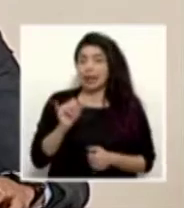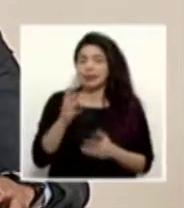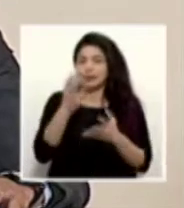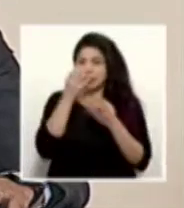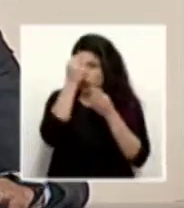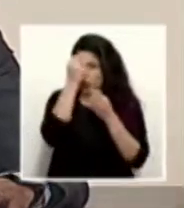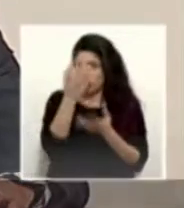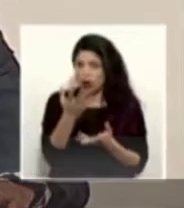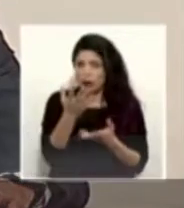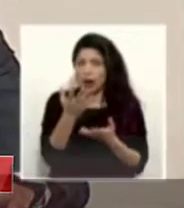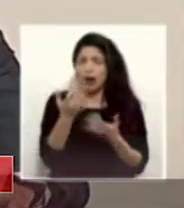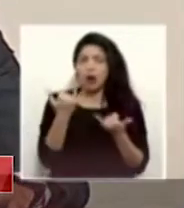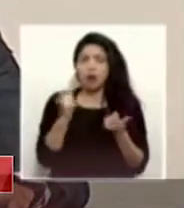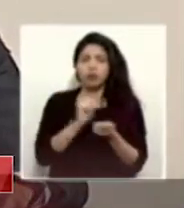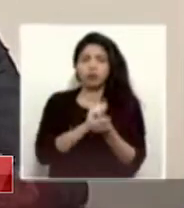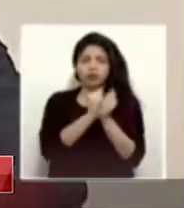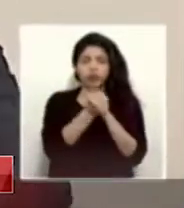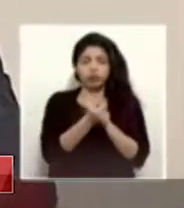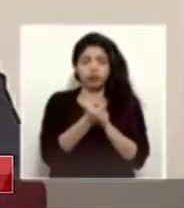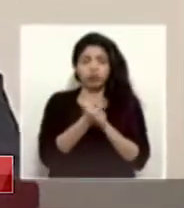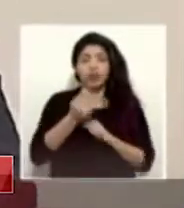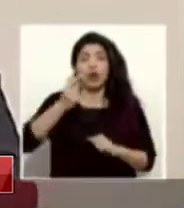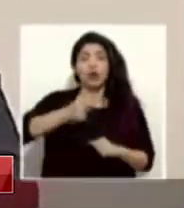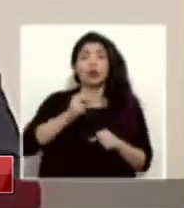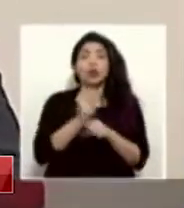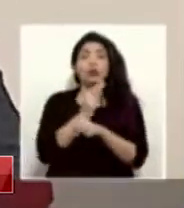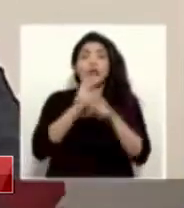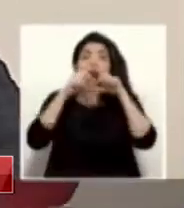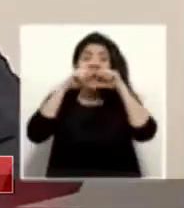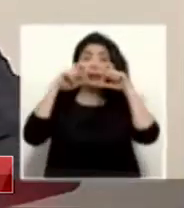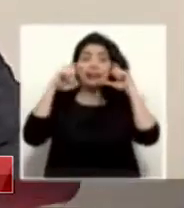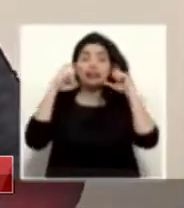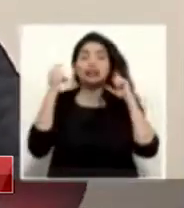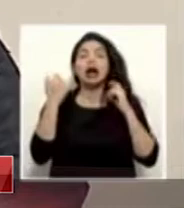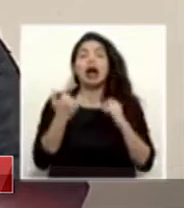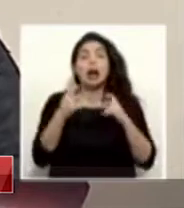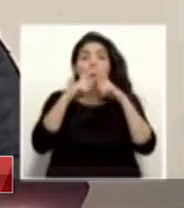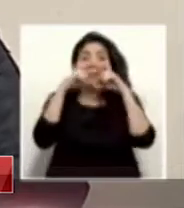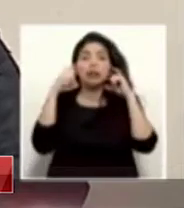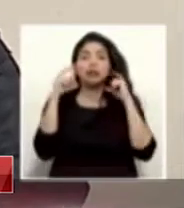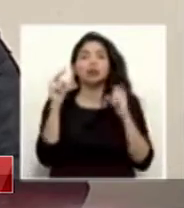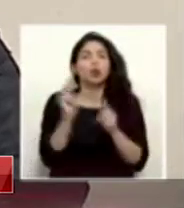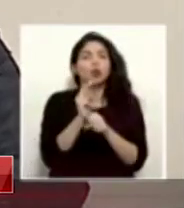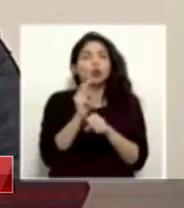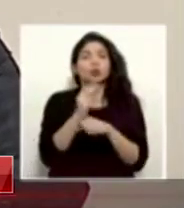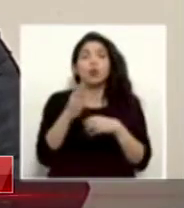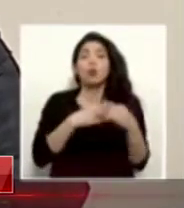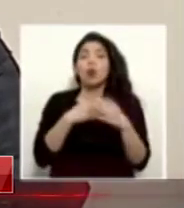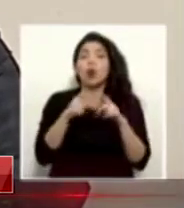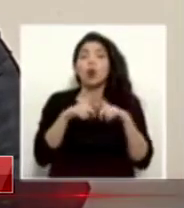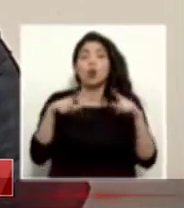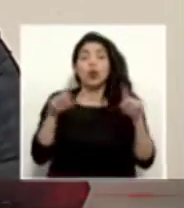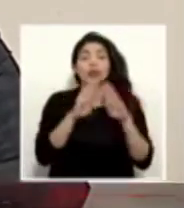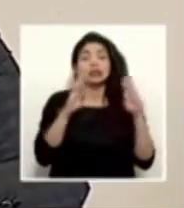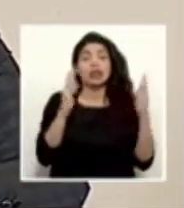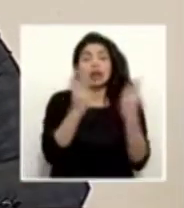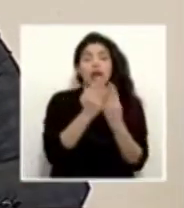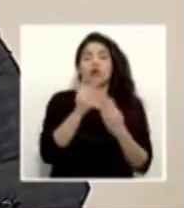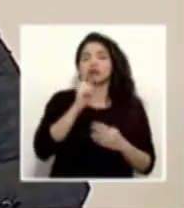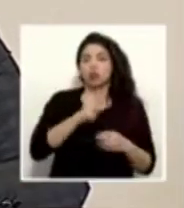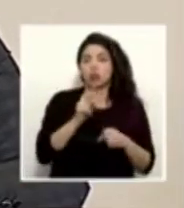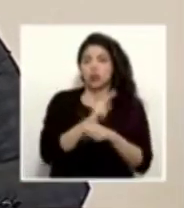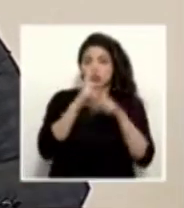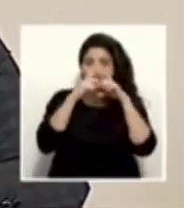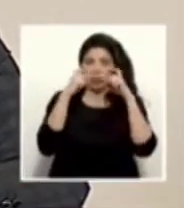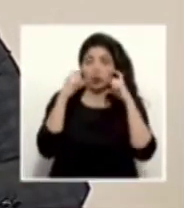Quiero informar que se ha modificado la instrucción del uso de mascarillas para que éstas sean utilizadas en todos los espacios cerrados, con excepción de los lugares